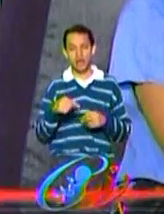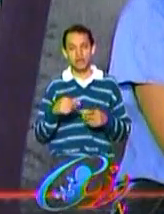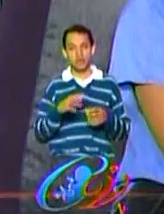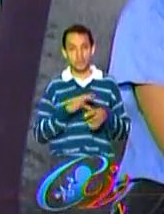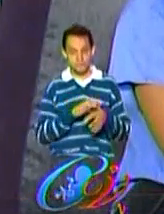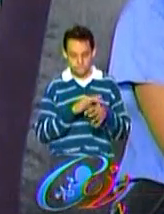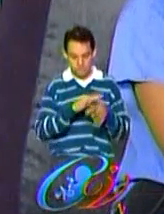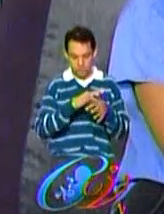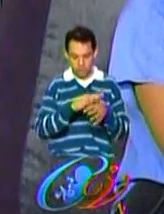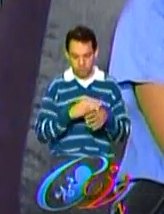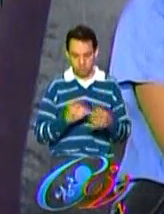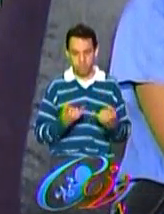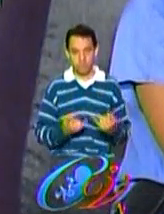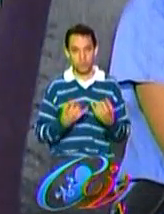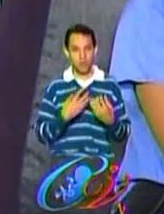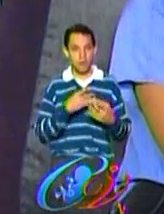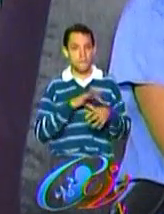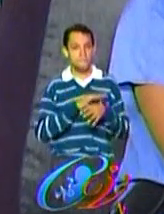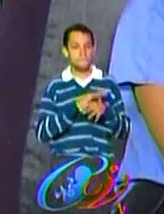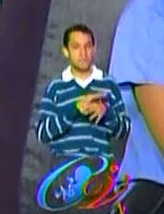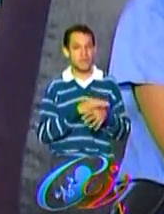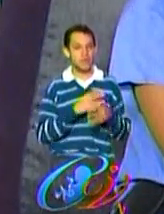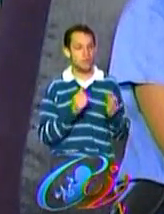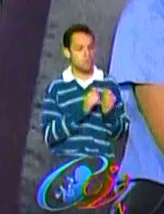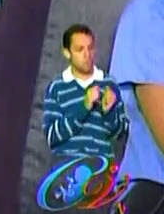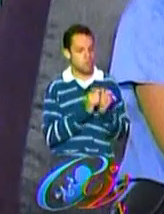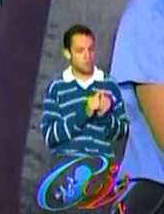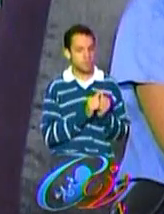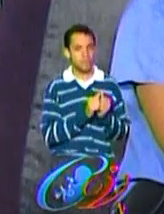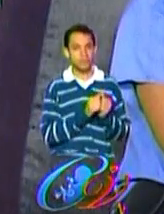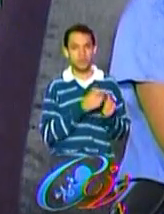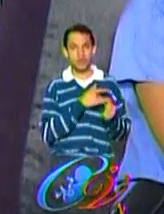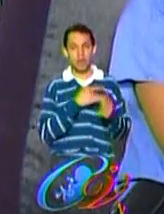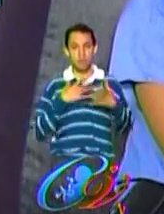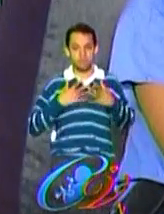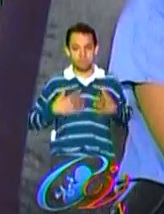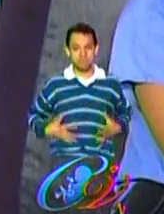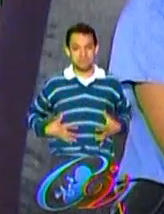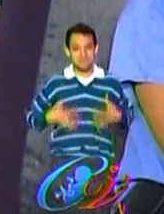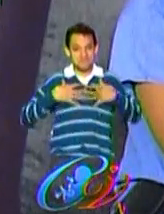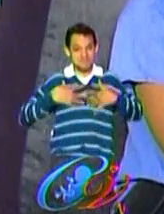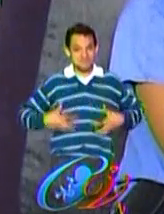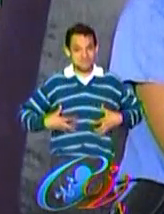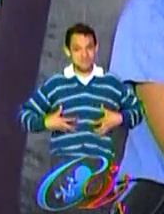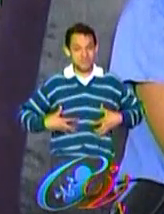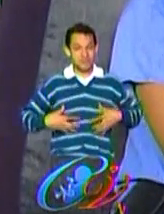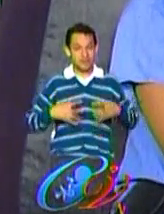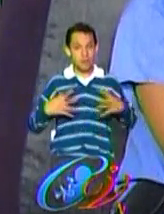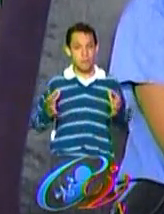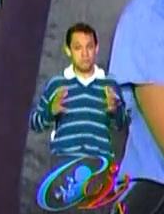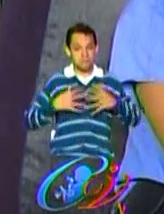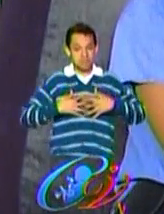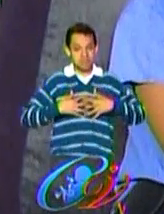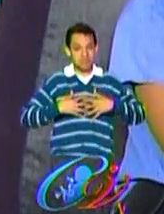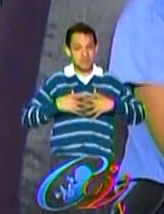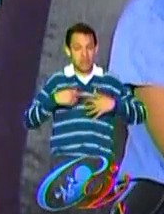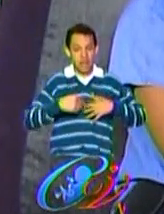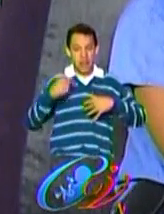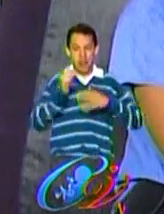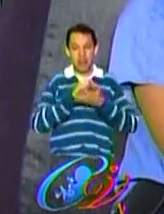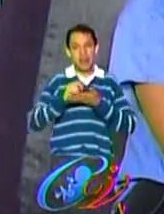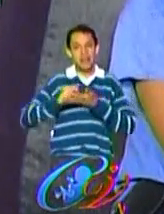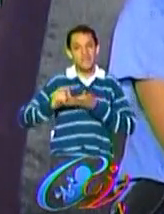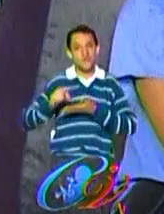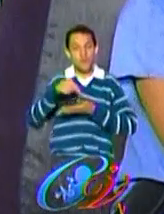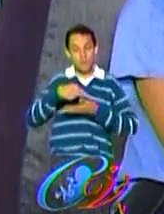William Rea. Este doctor es un cirujano cardiotorácico muy famoso, quien escribió 5 libros